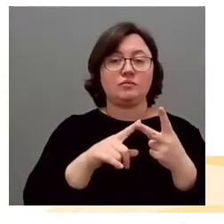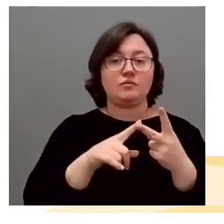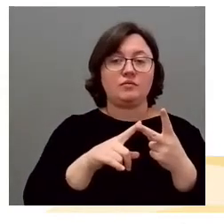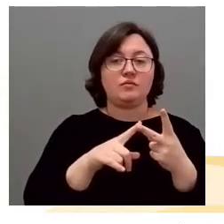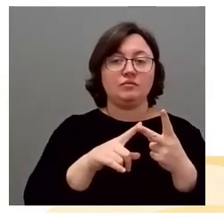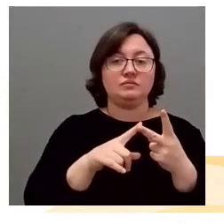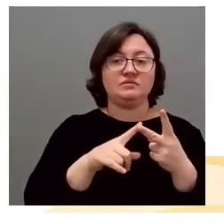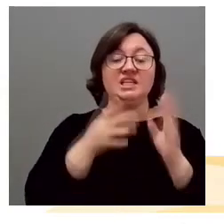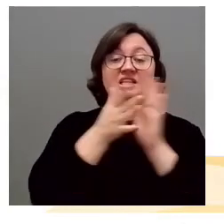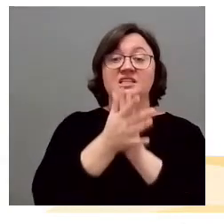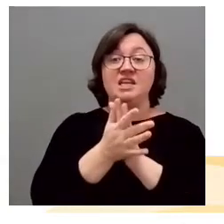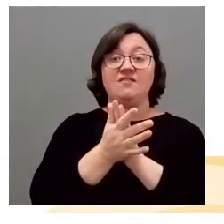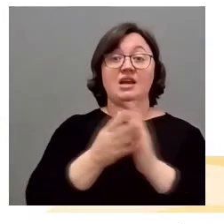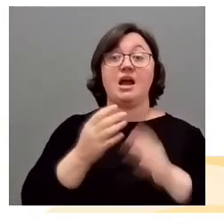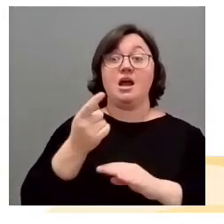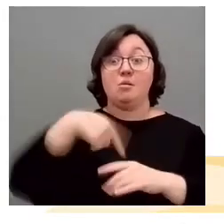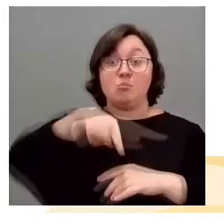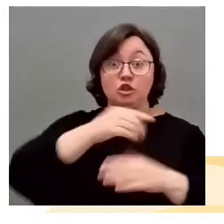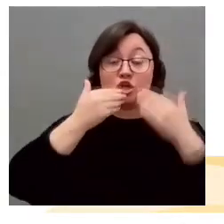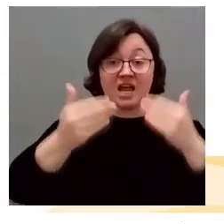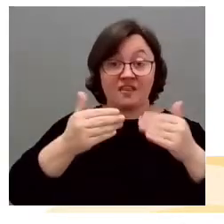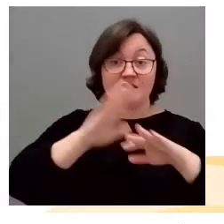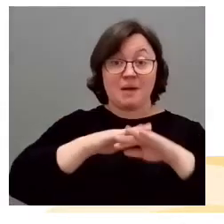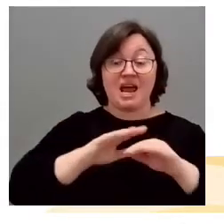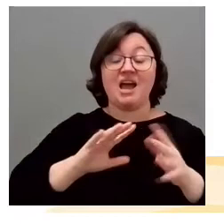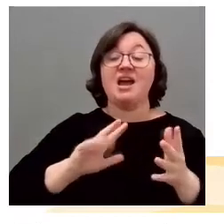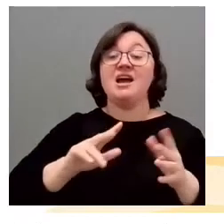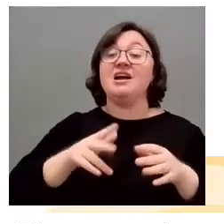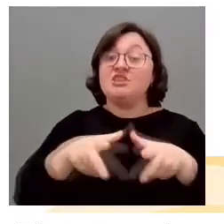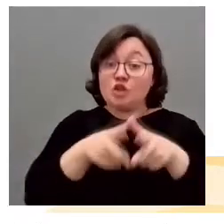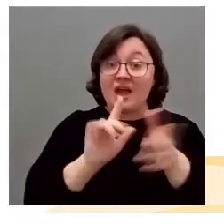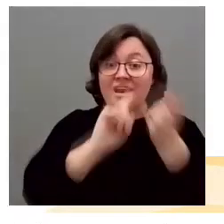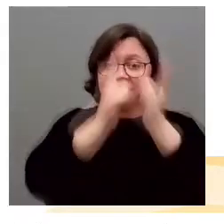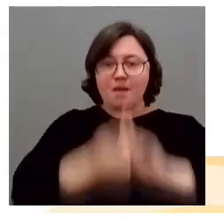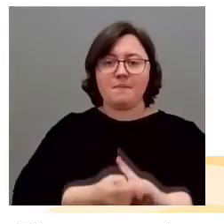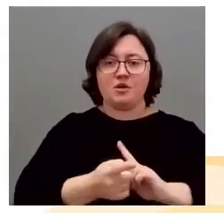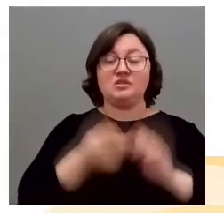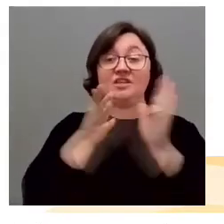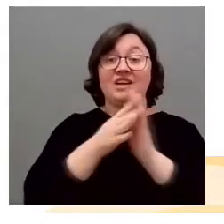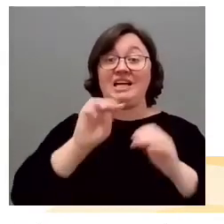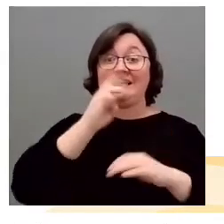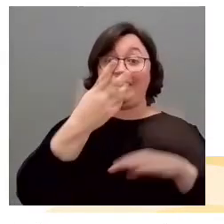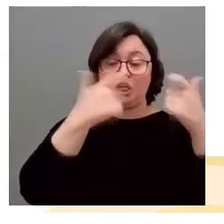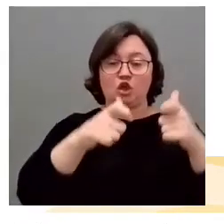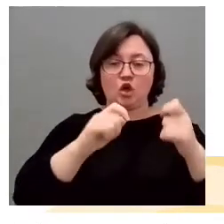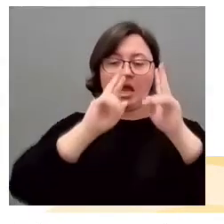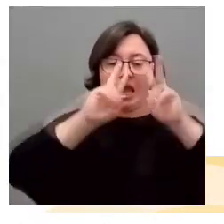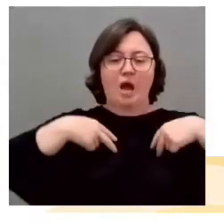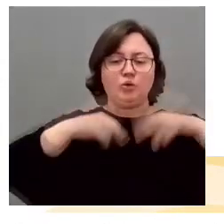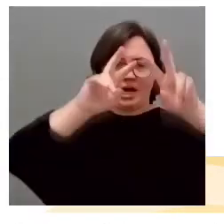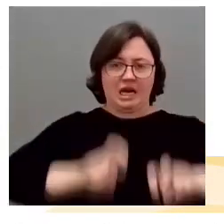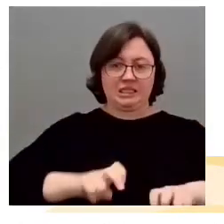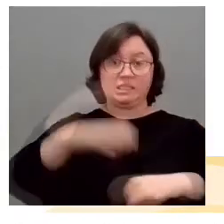ejercer de palanca del cambio, de la transformación social. Es importante también que el tercer sector se haga un autoanálisis. El CERMI ya ha